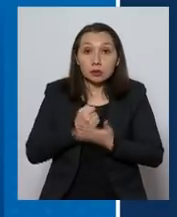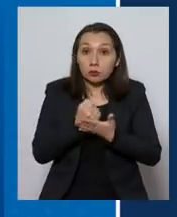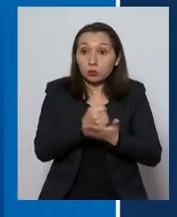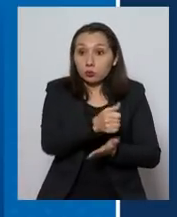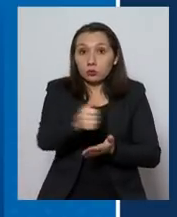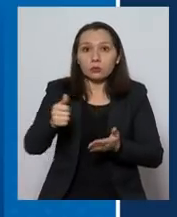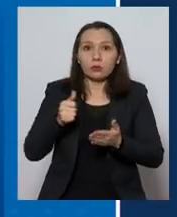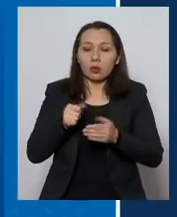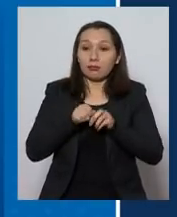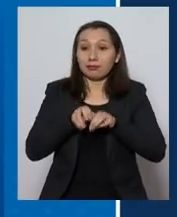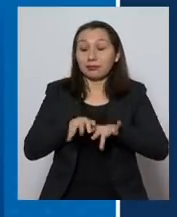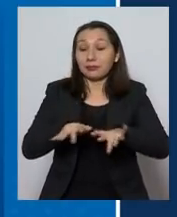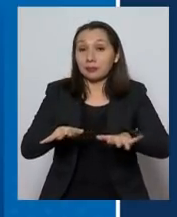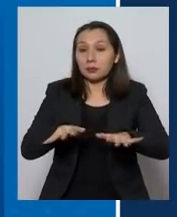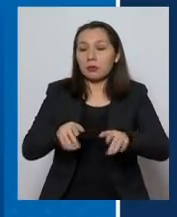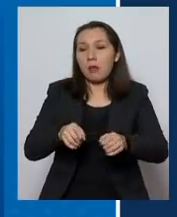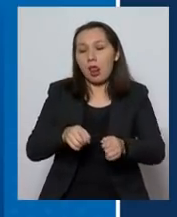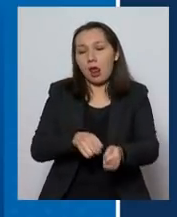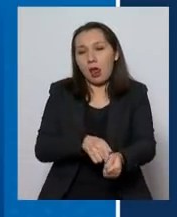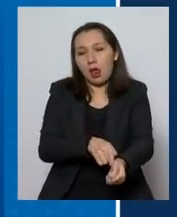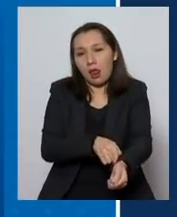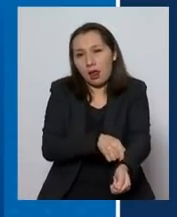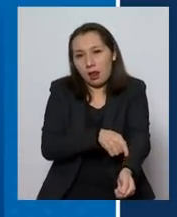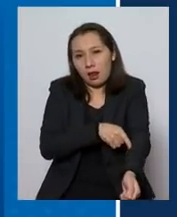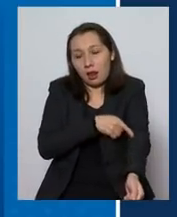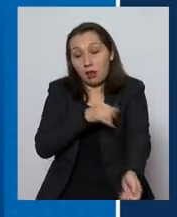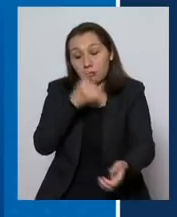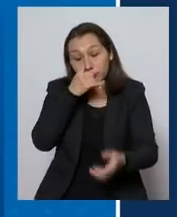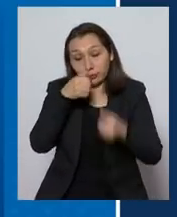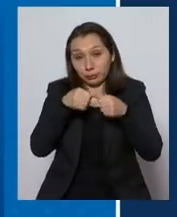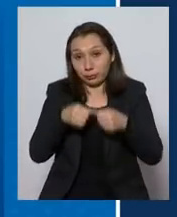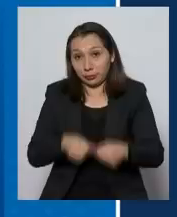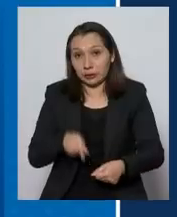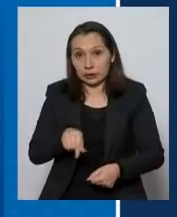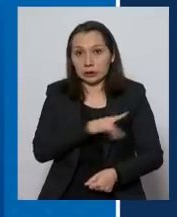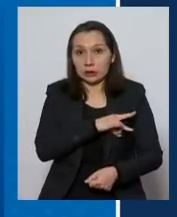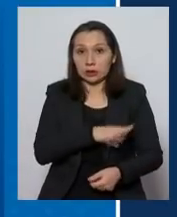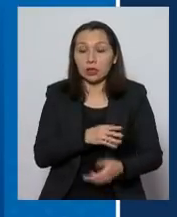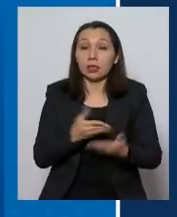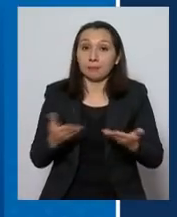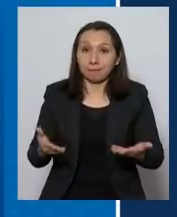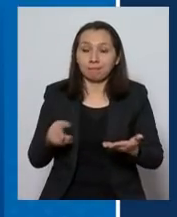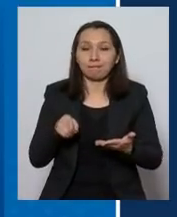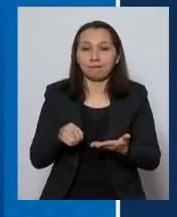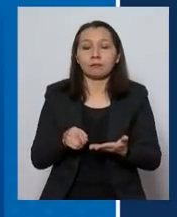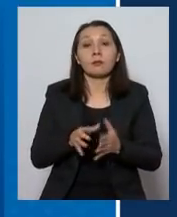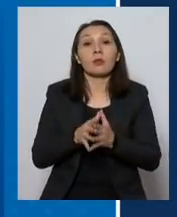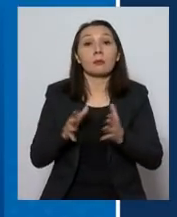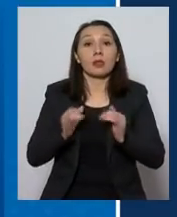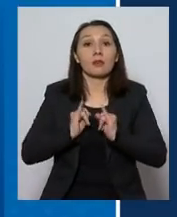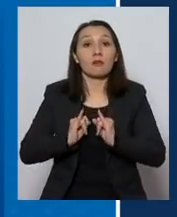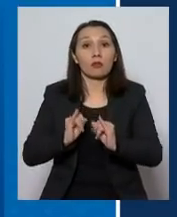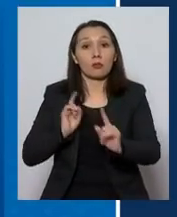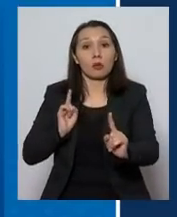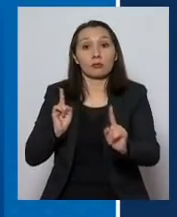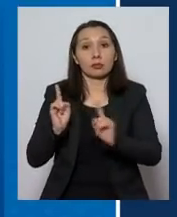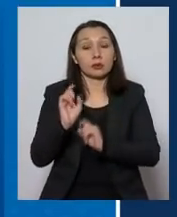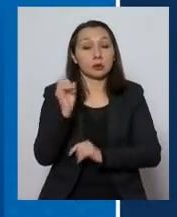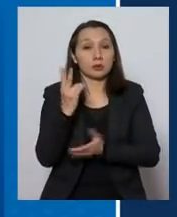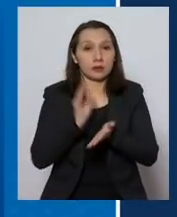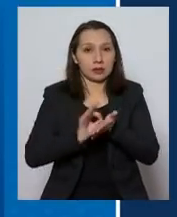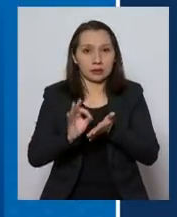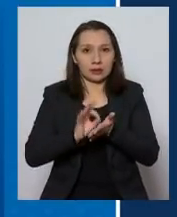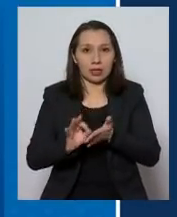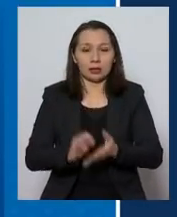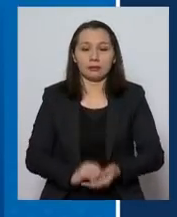todos, esta pandemia se va a prolongar mucho tiempo en nuestro país. Para seguir con la información, voy a dejar al subsecretario de